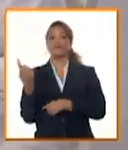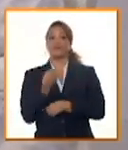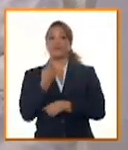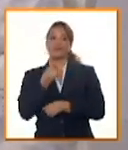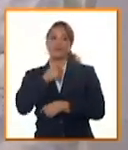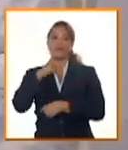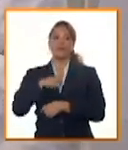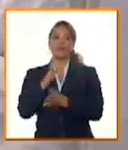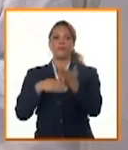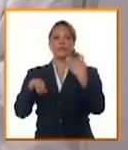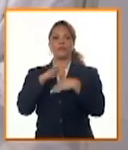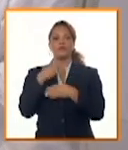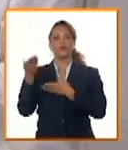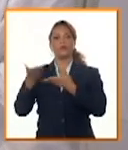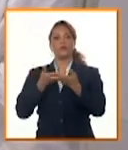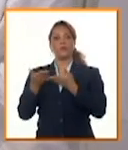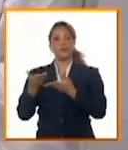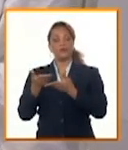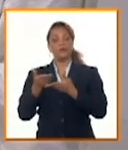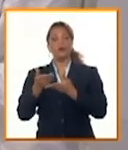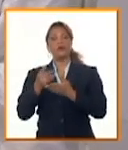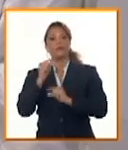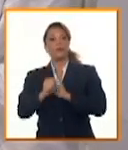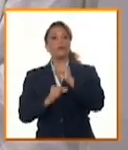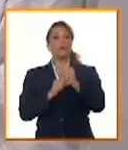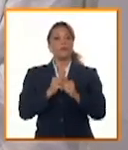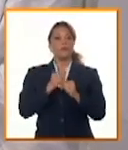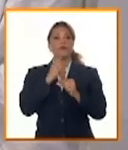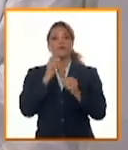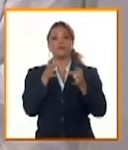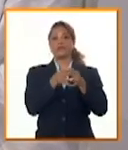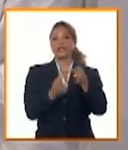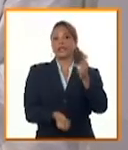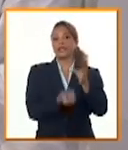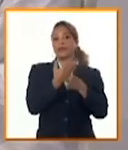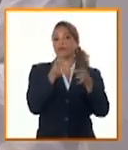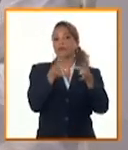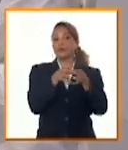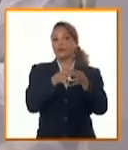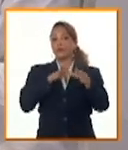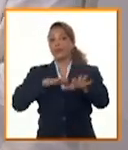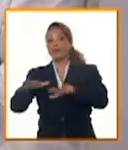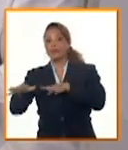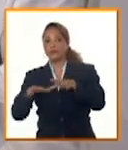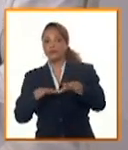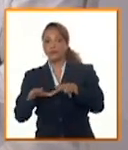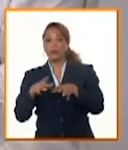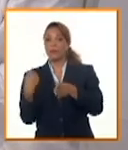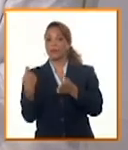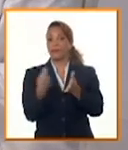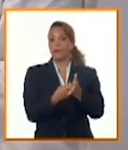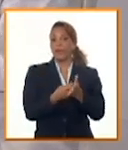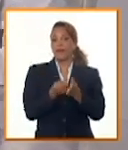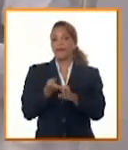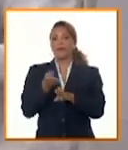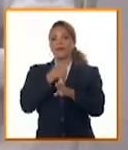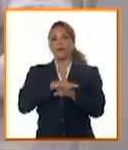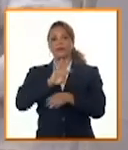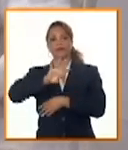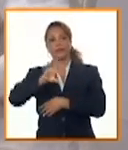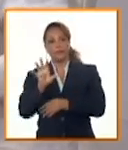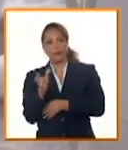de comercio interior viene avanzando un grupo de acciones para del desarrollo de del comercio electrónico pero pasa por la bancarización